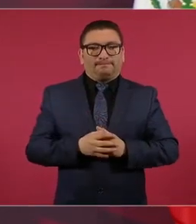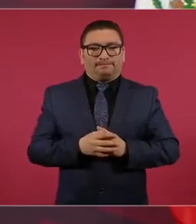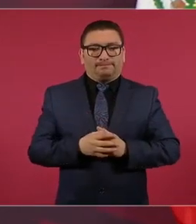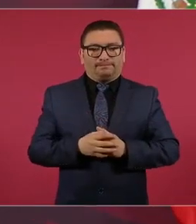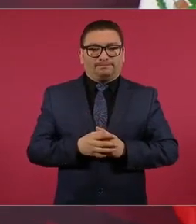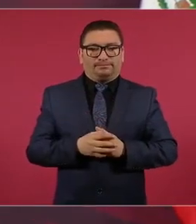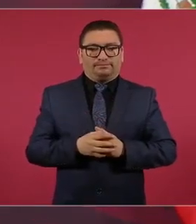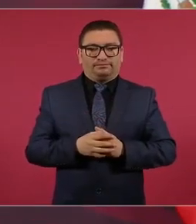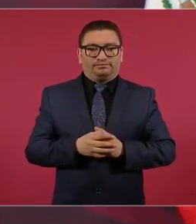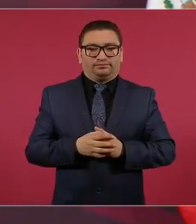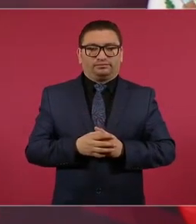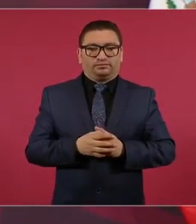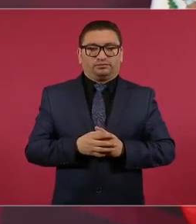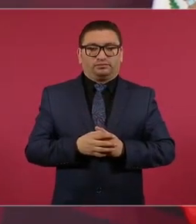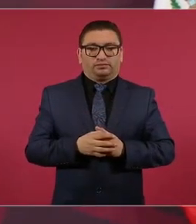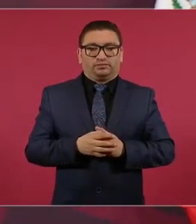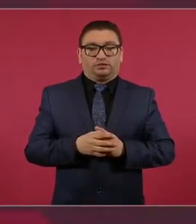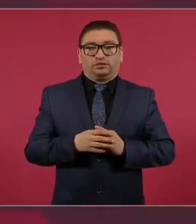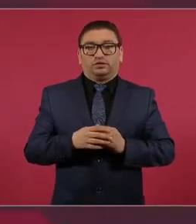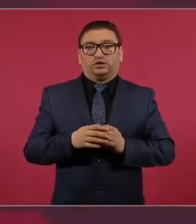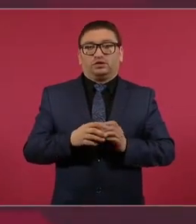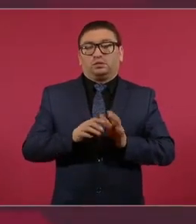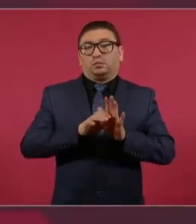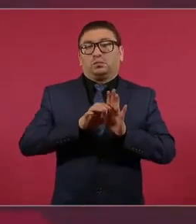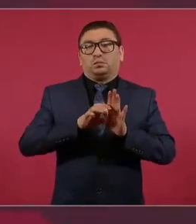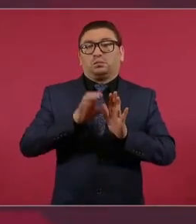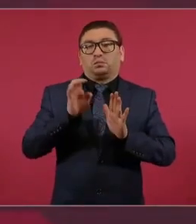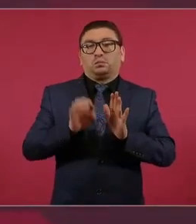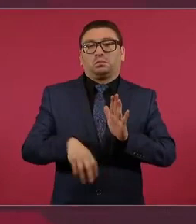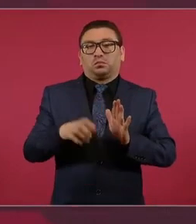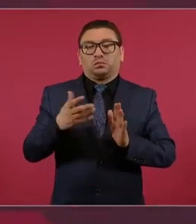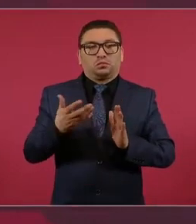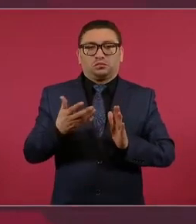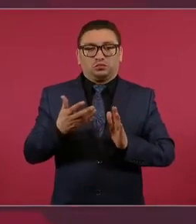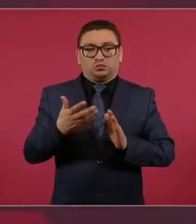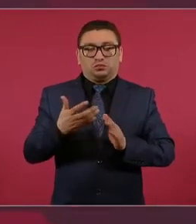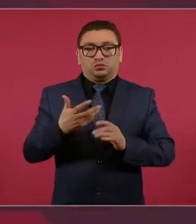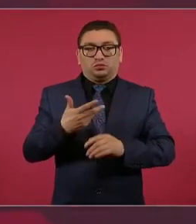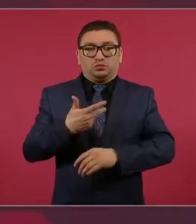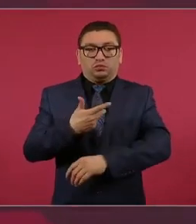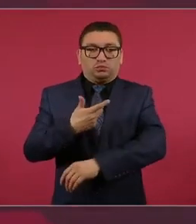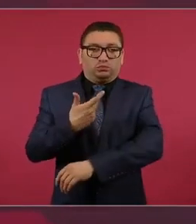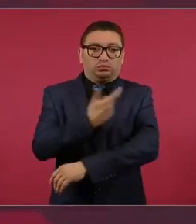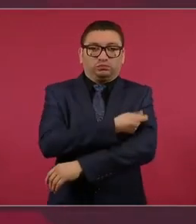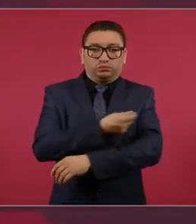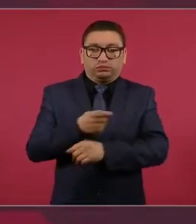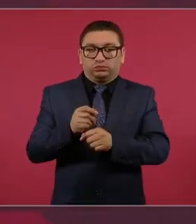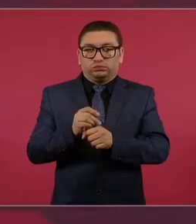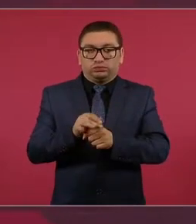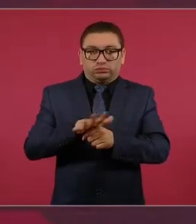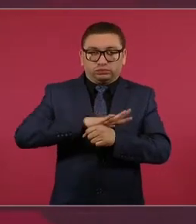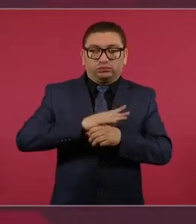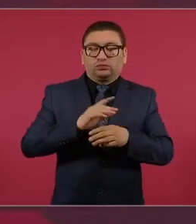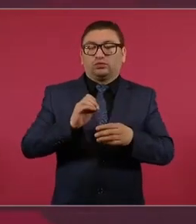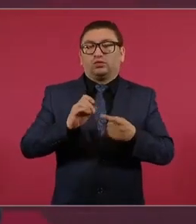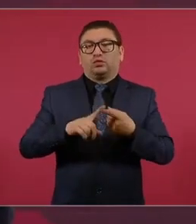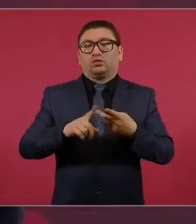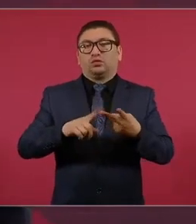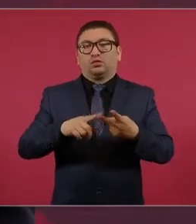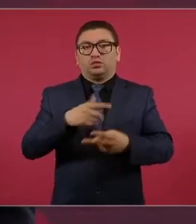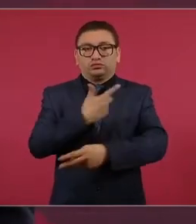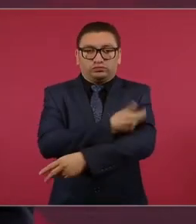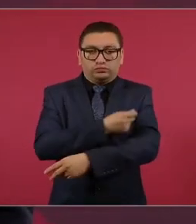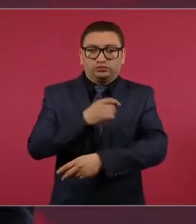este se introduzcan vacunas para el covid o para la